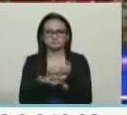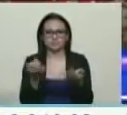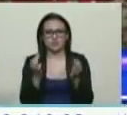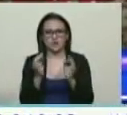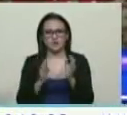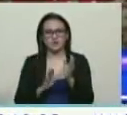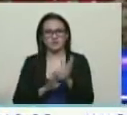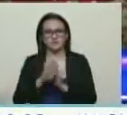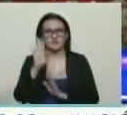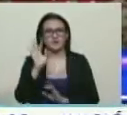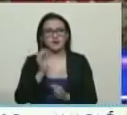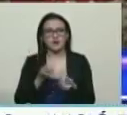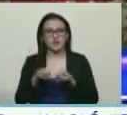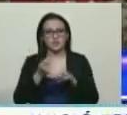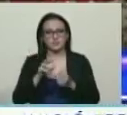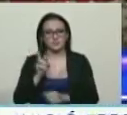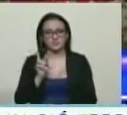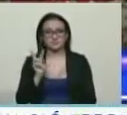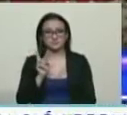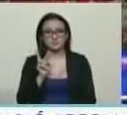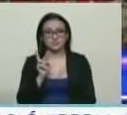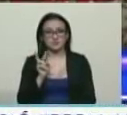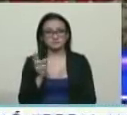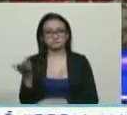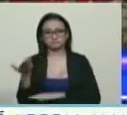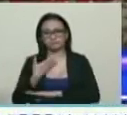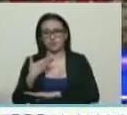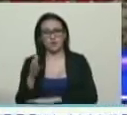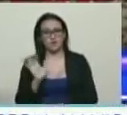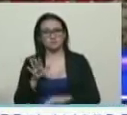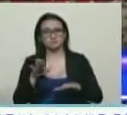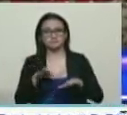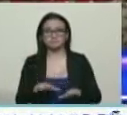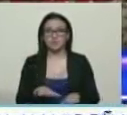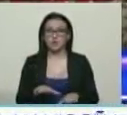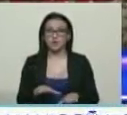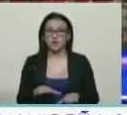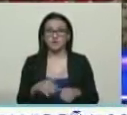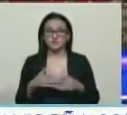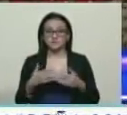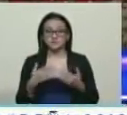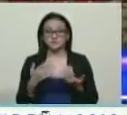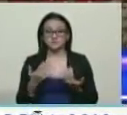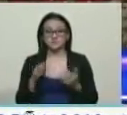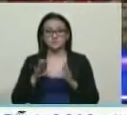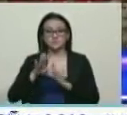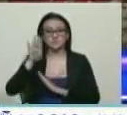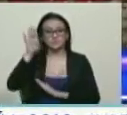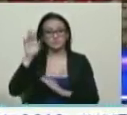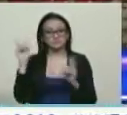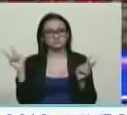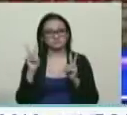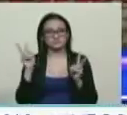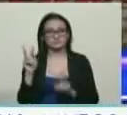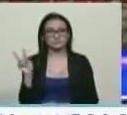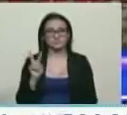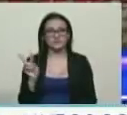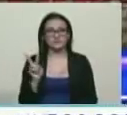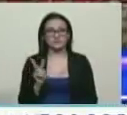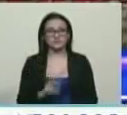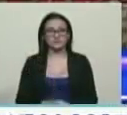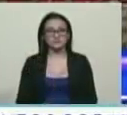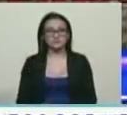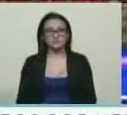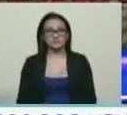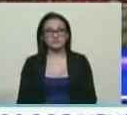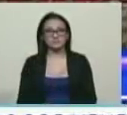económica venezolana. No habrá sanciones que pueda detener el rumbo victorioso de Venezuela.